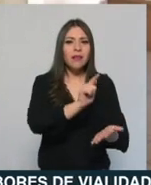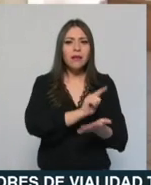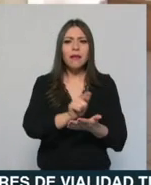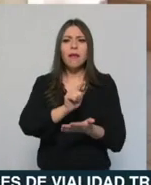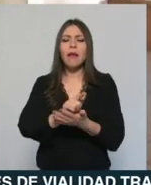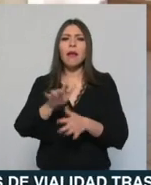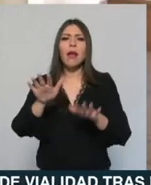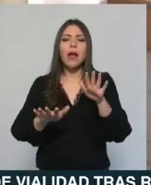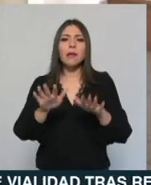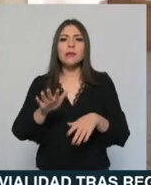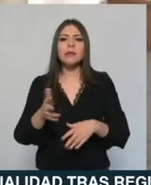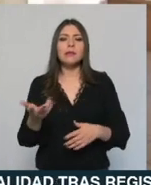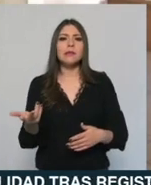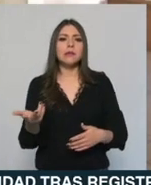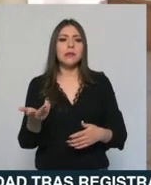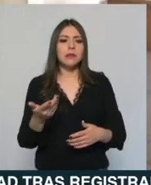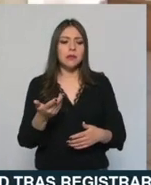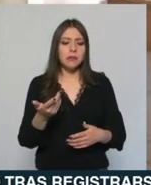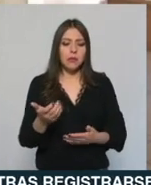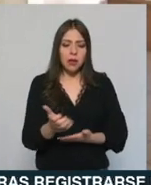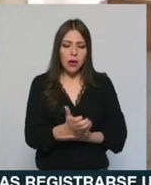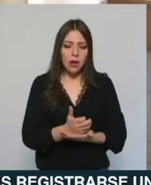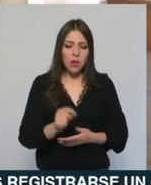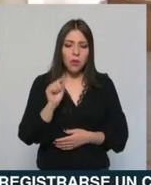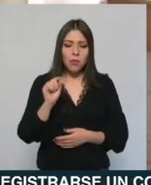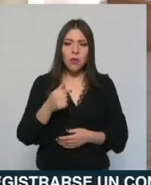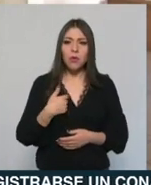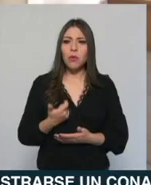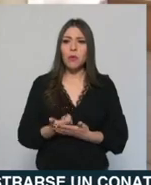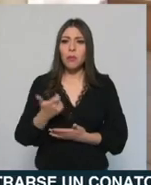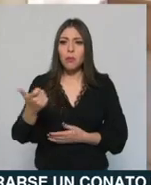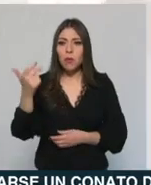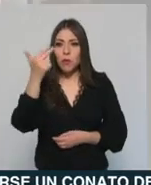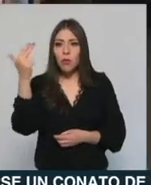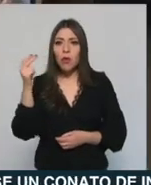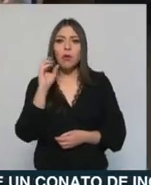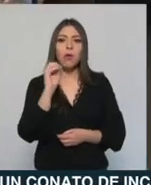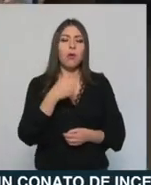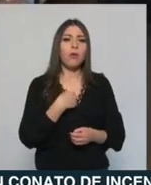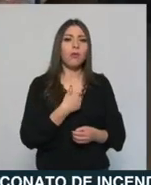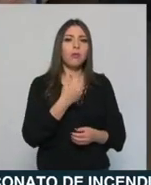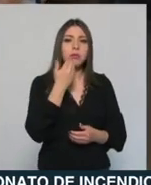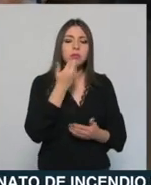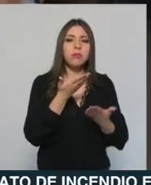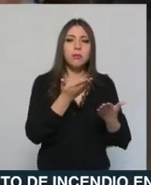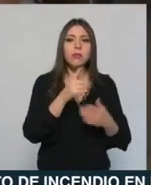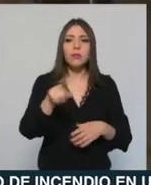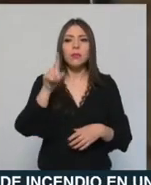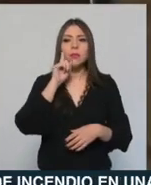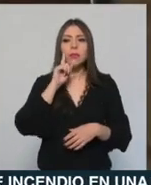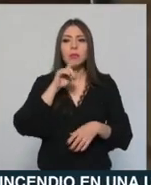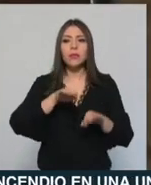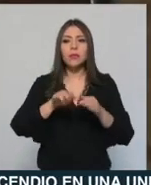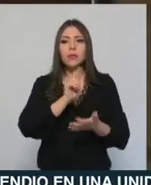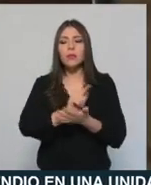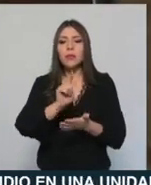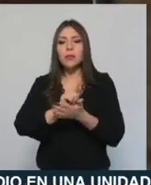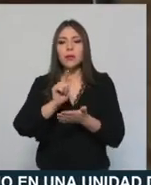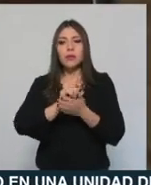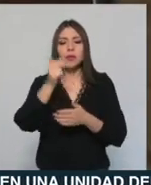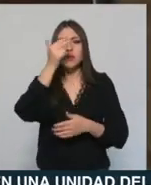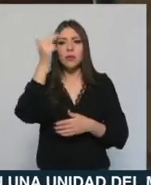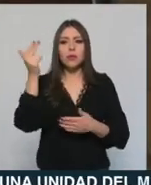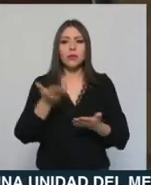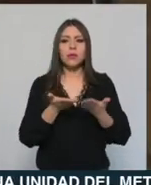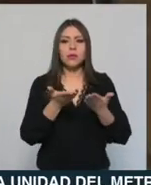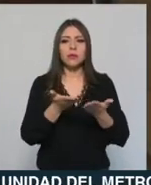con comida porque dice, es que estoy ganando poco, o pago el hotel o le doy de comer. Su vida cambió. En el